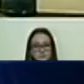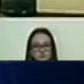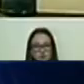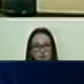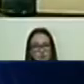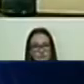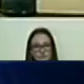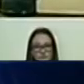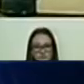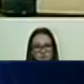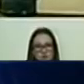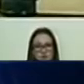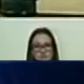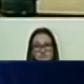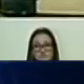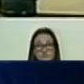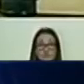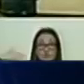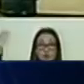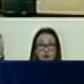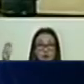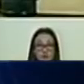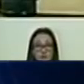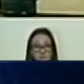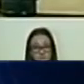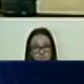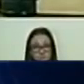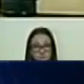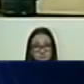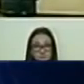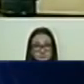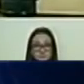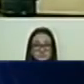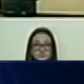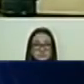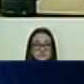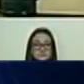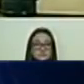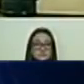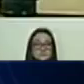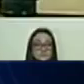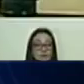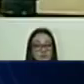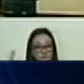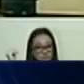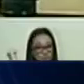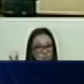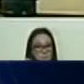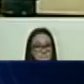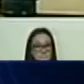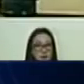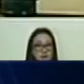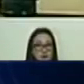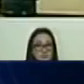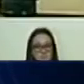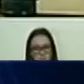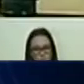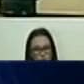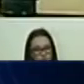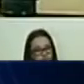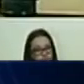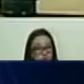y venezolanas que viven en el exterior. Ya el consulado en Miami debe estar por abrir sus puertas. Creo que